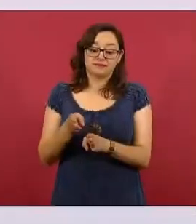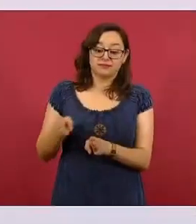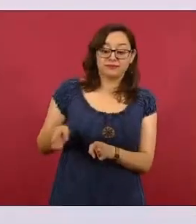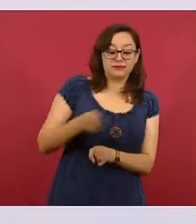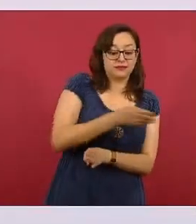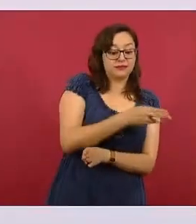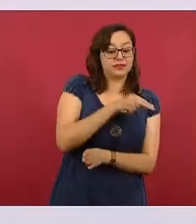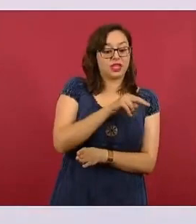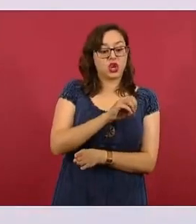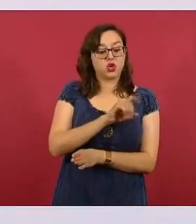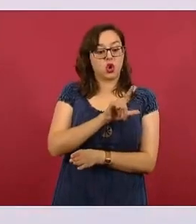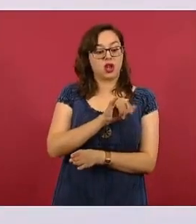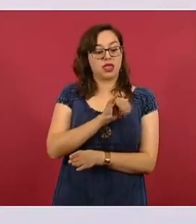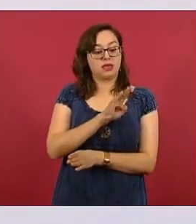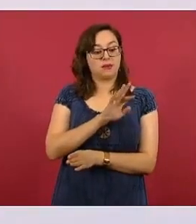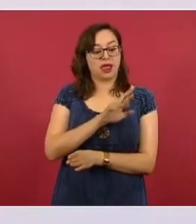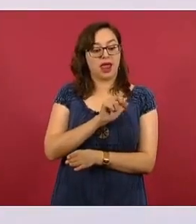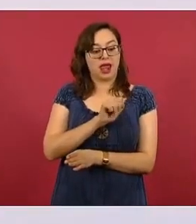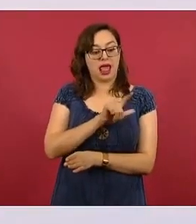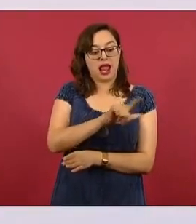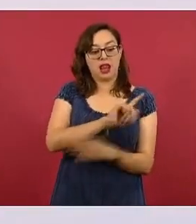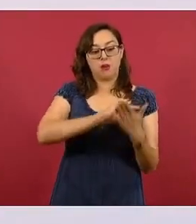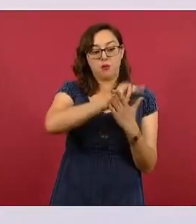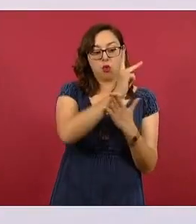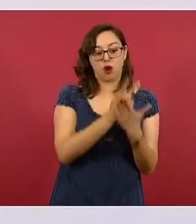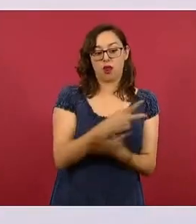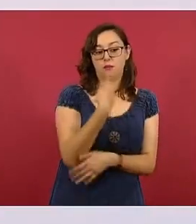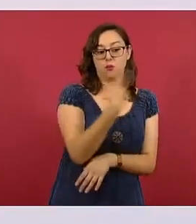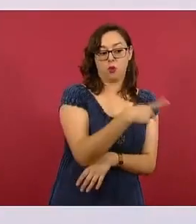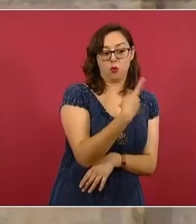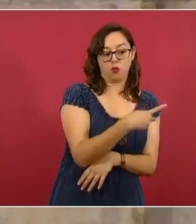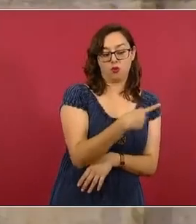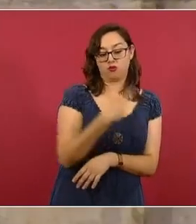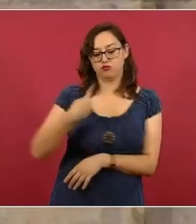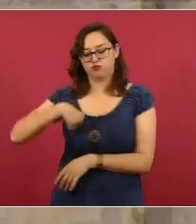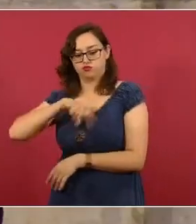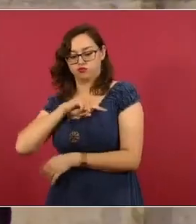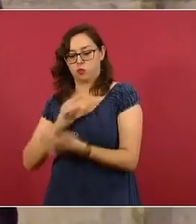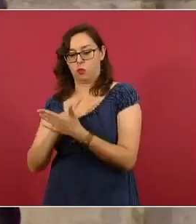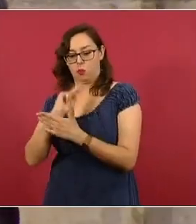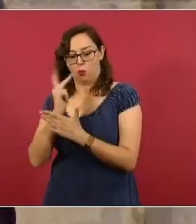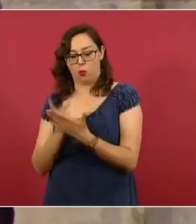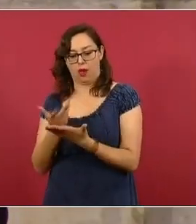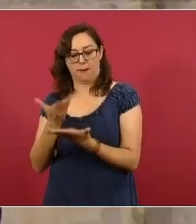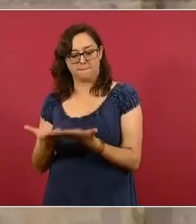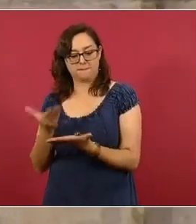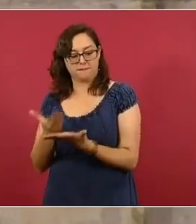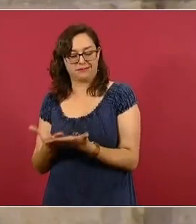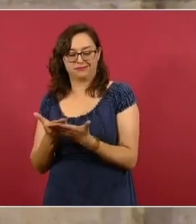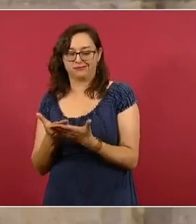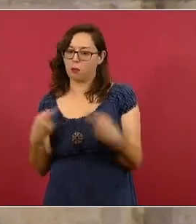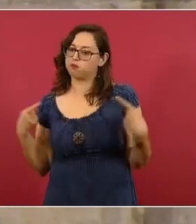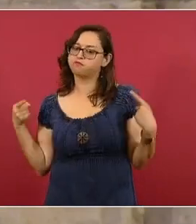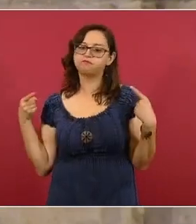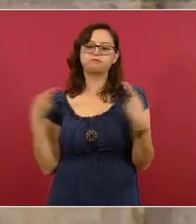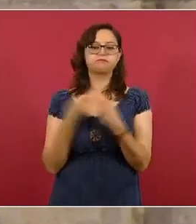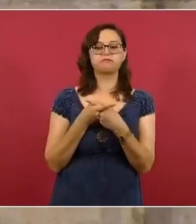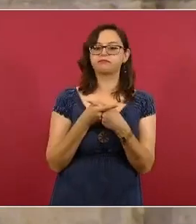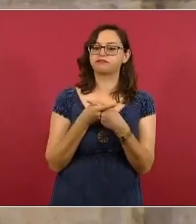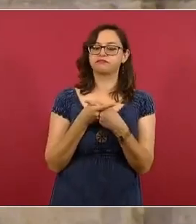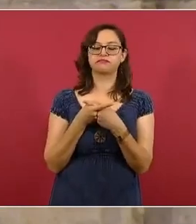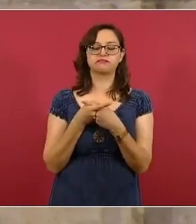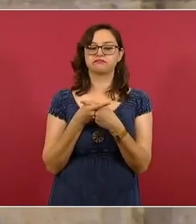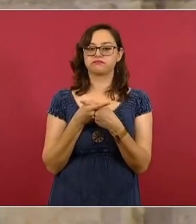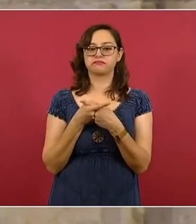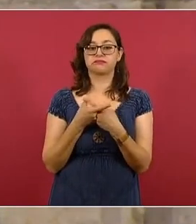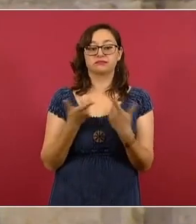y con los que impusieron ese modelo hace 36 años